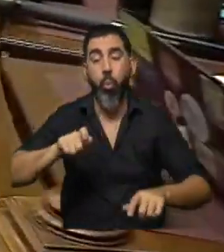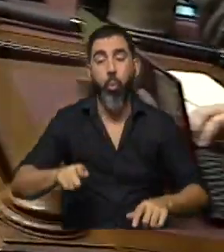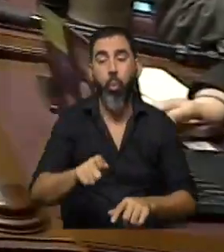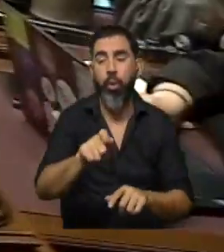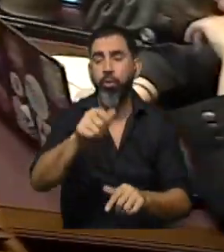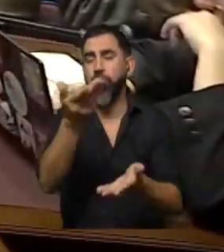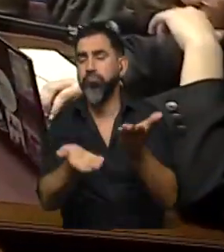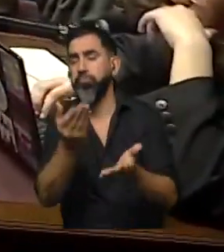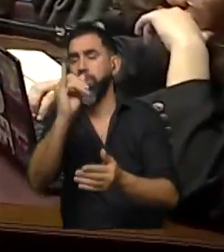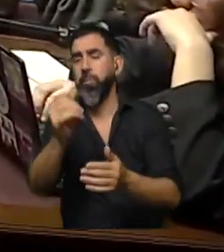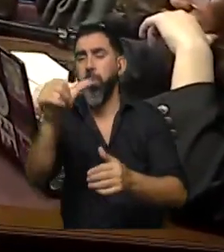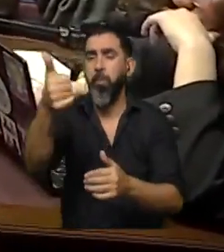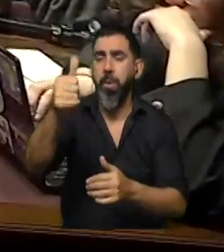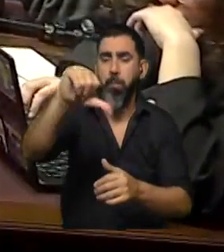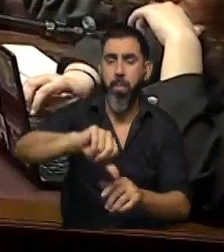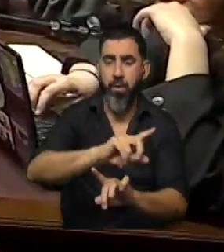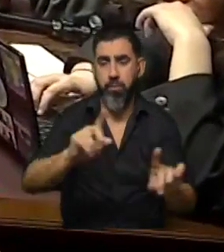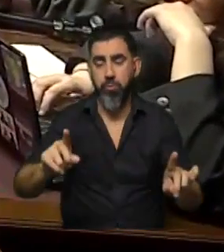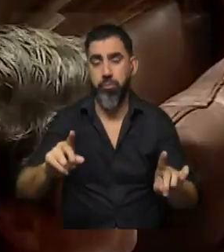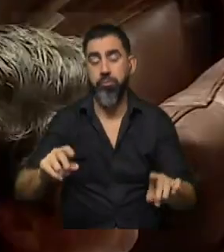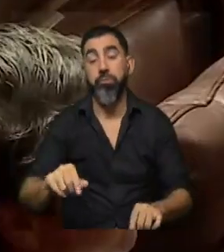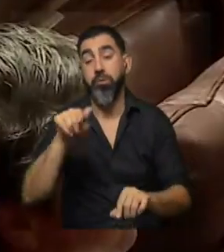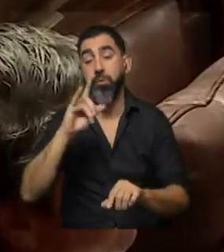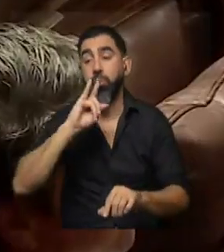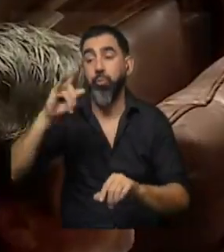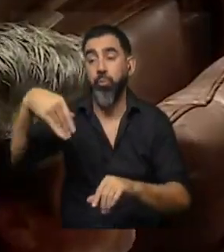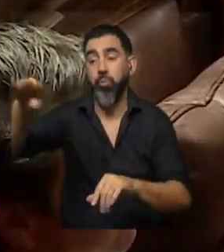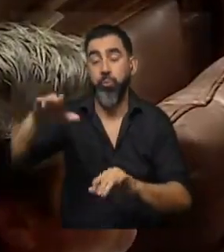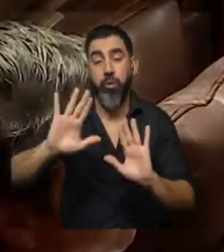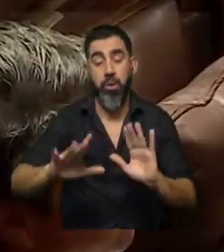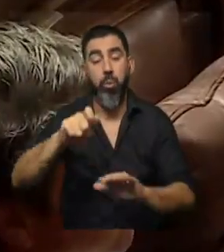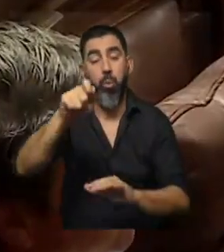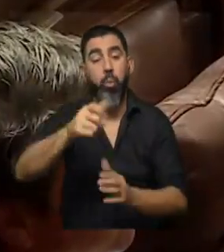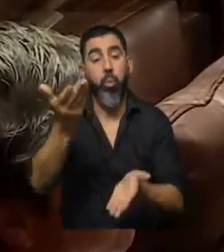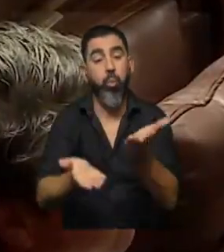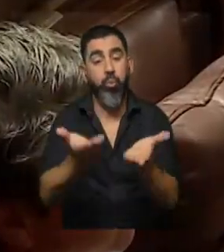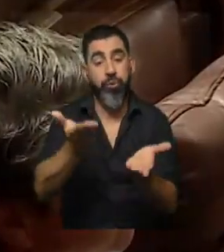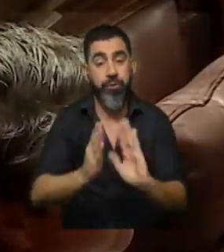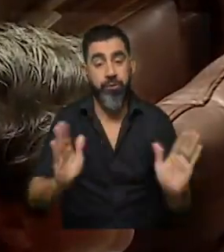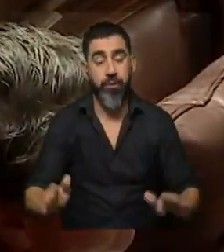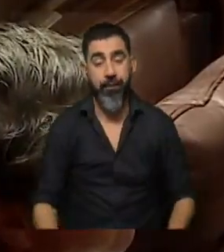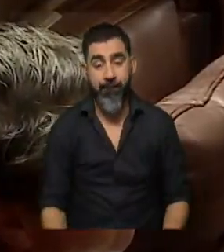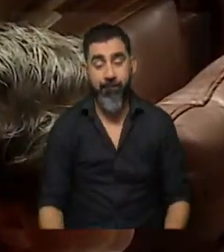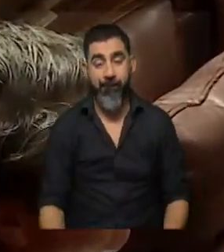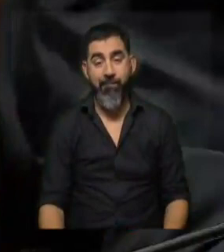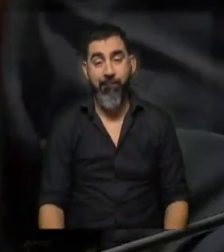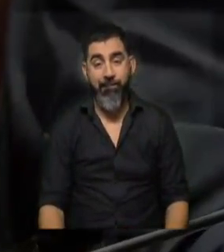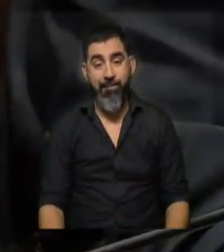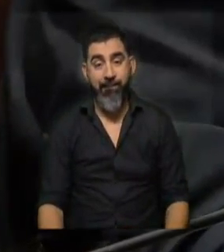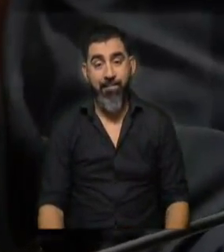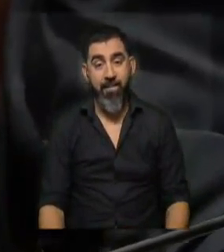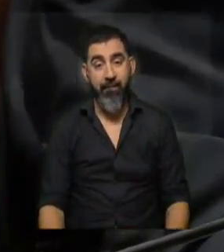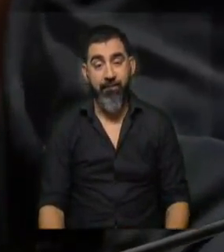de las cosas si están bien o están mal este son esos el ámbito que tiene que decretar que es constitucional o